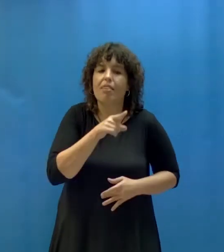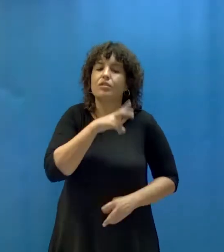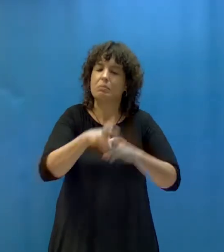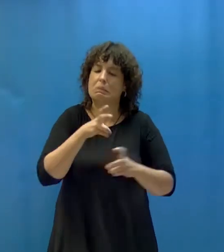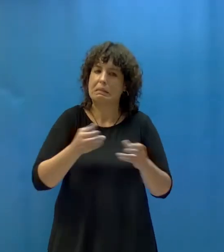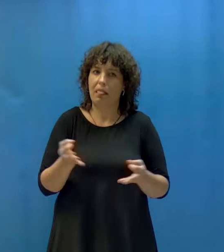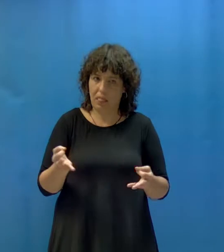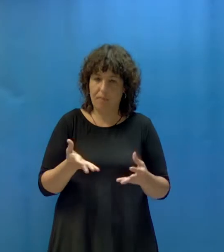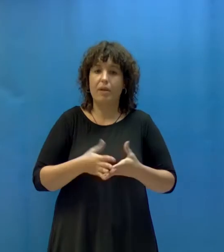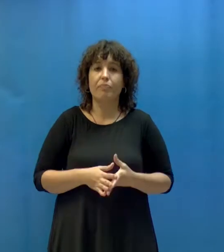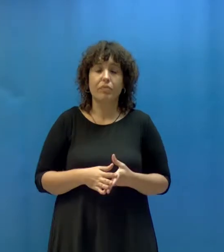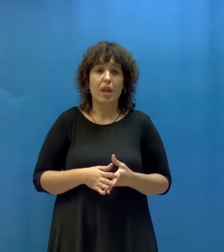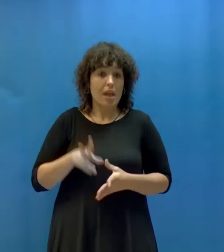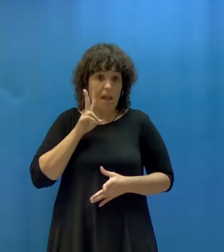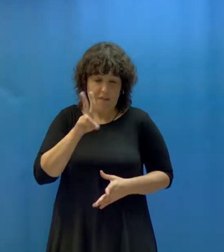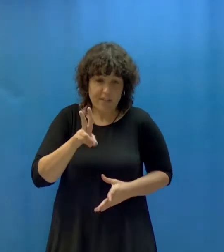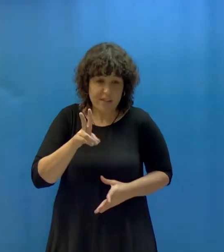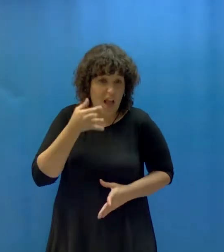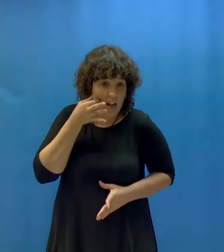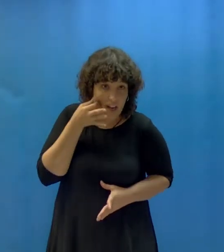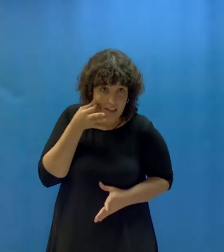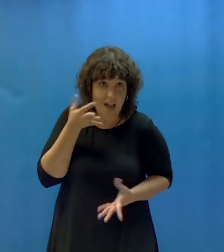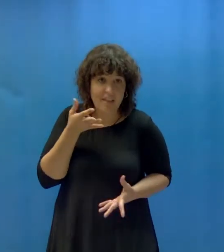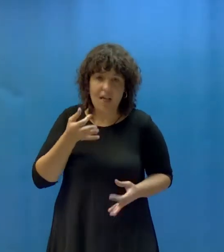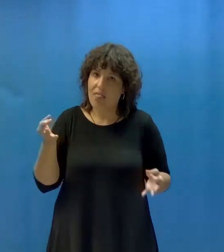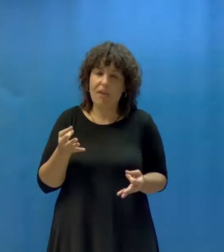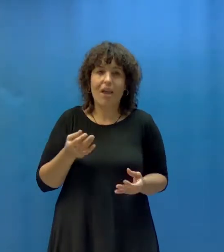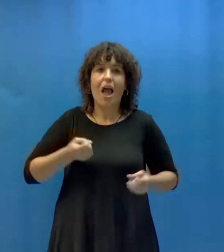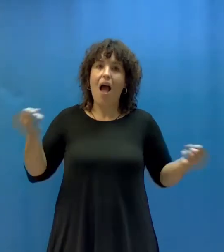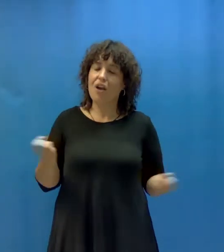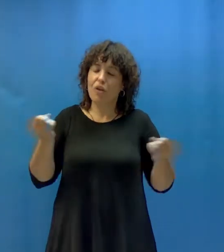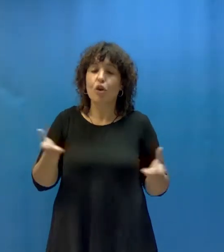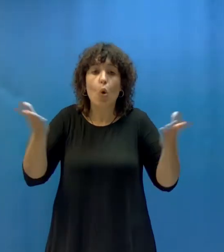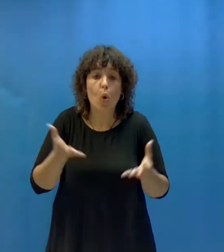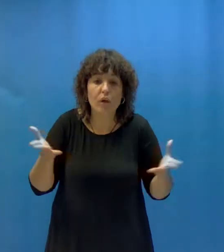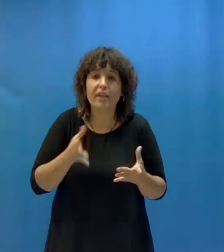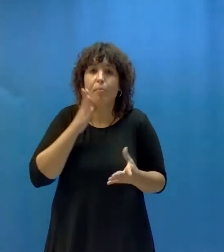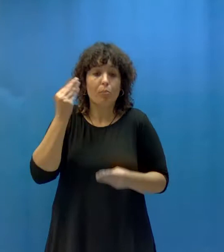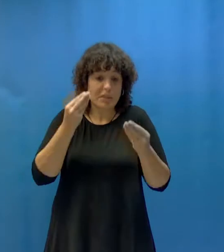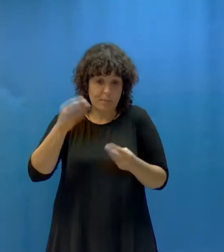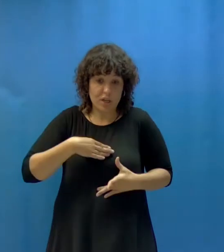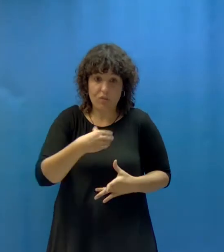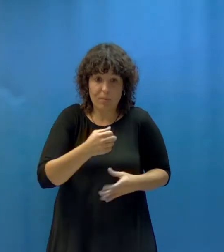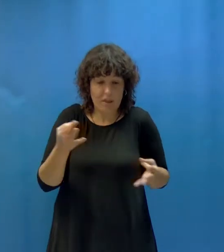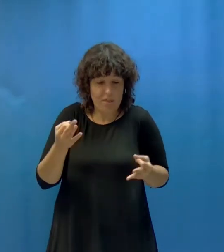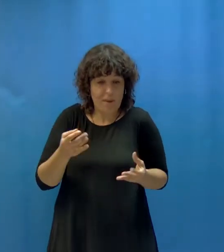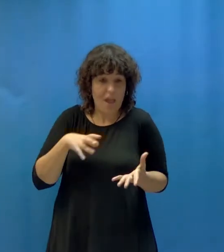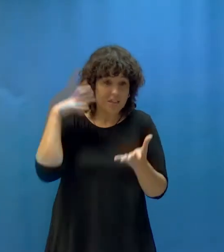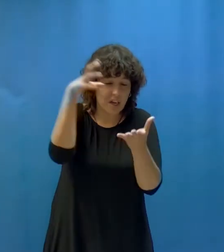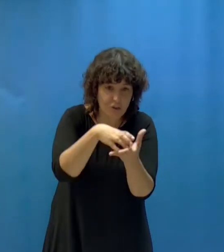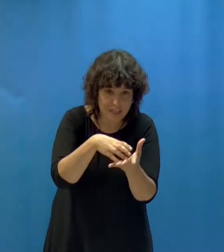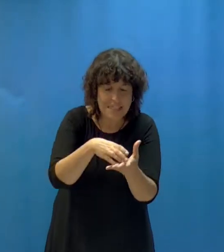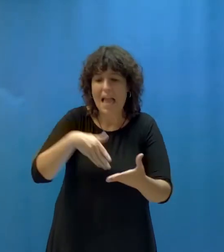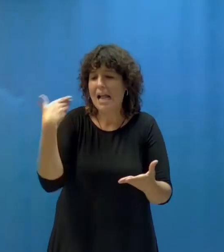Y vista la realidad, reivindicamos inmediatamente la necesidad de una actuación urgente porque creemos sinceramente que el Ayuntamiento debe garantizar las mejores instalaciones para